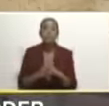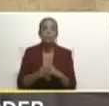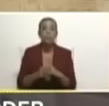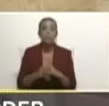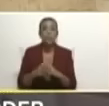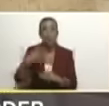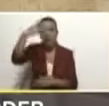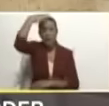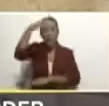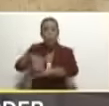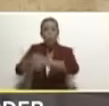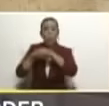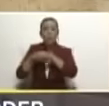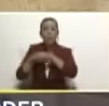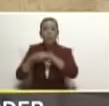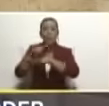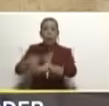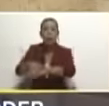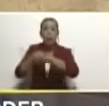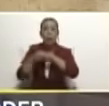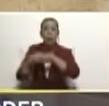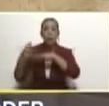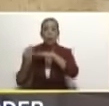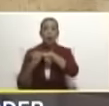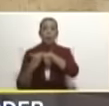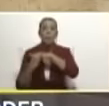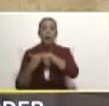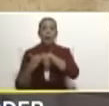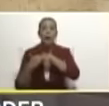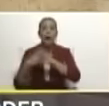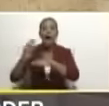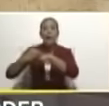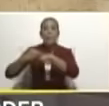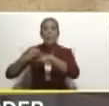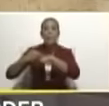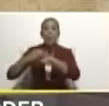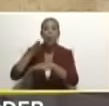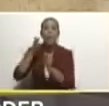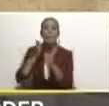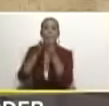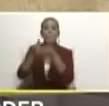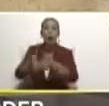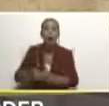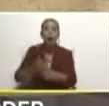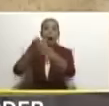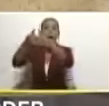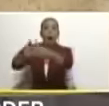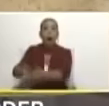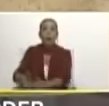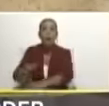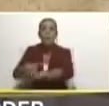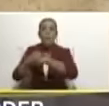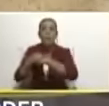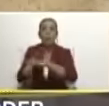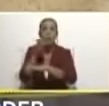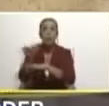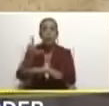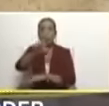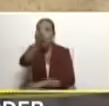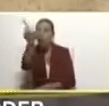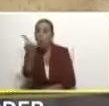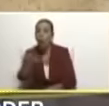del Reino Unido de la Gran Bretaña anunció que mandaba un barco de guerra británico a